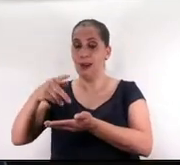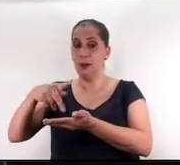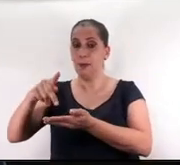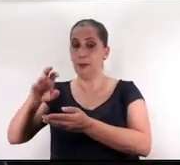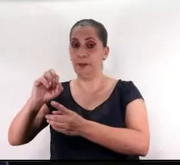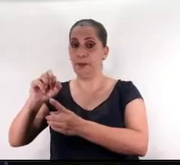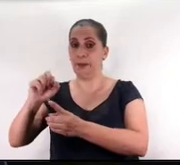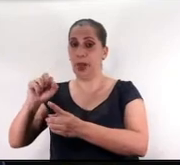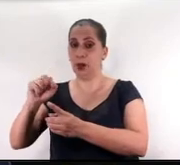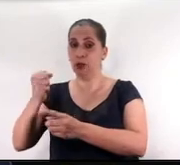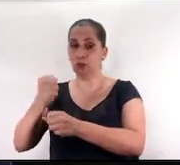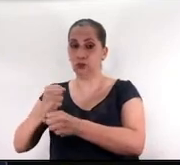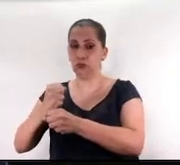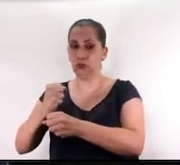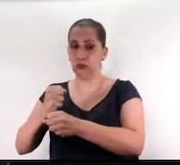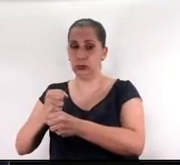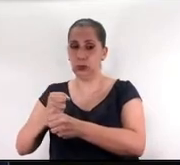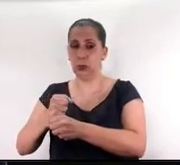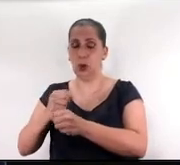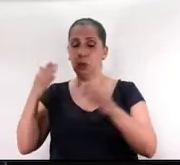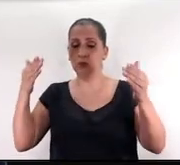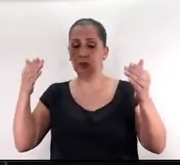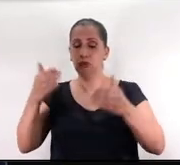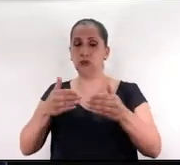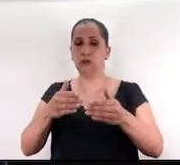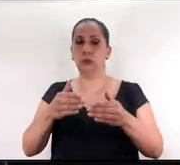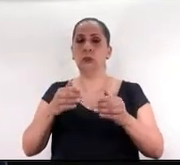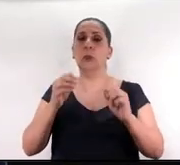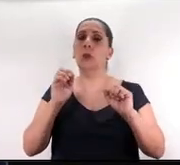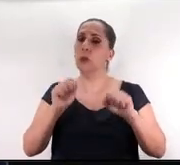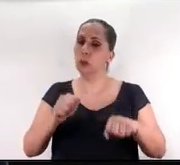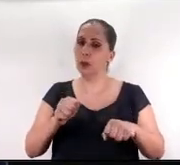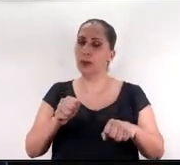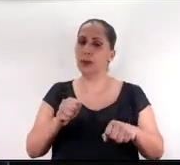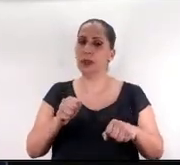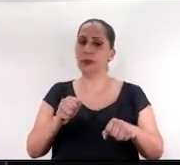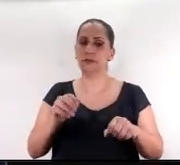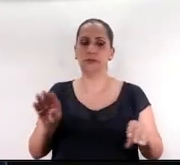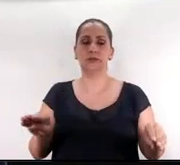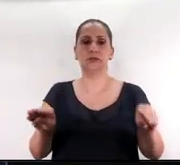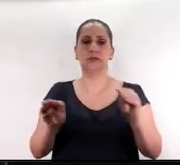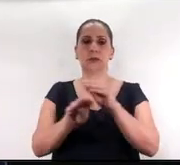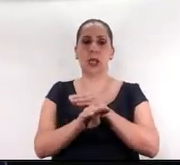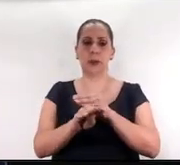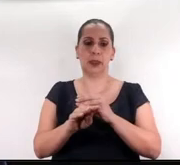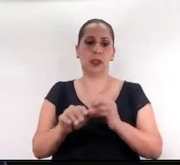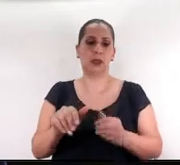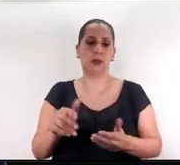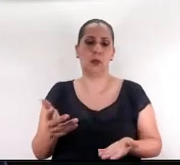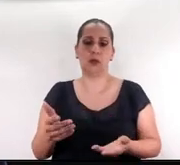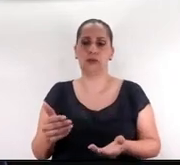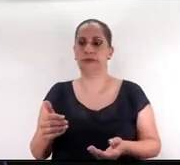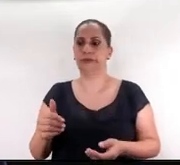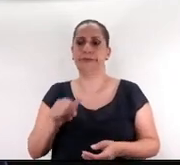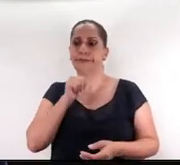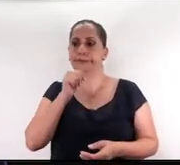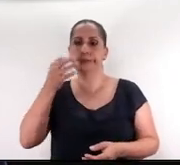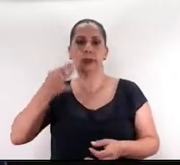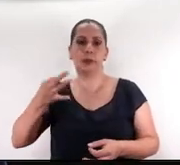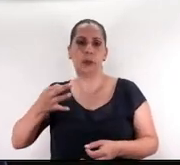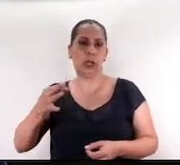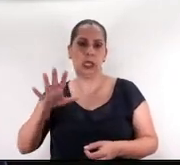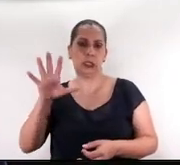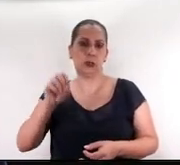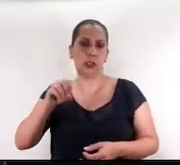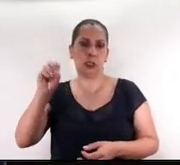muy probable que una de las tareas centrales de este país es pasar de una informalidad que es casi el 50% de la